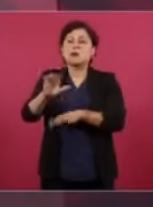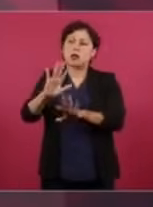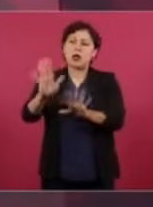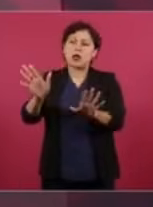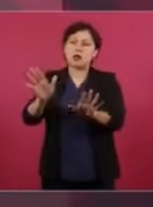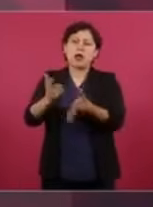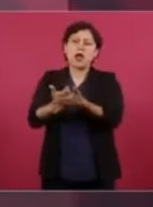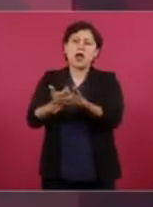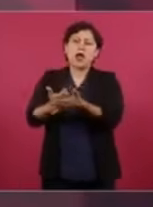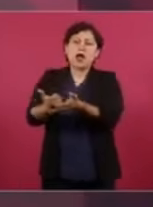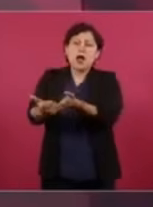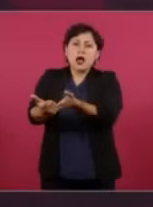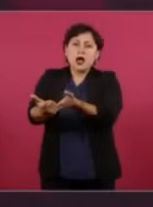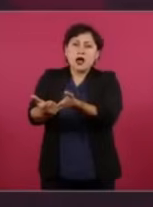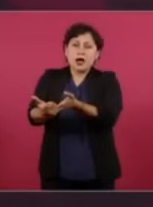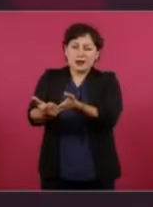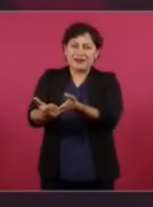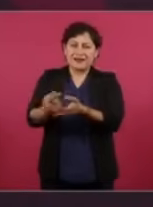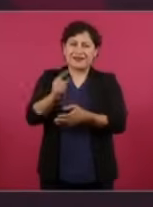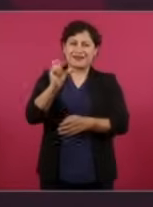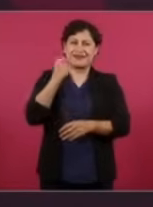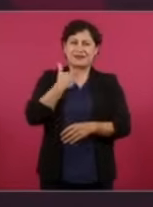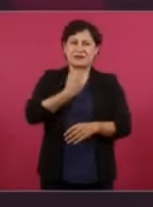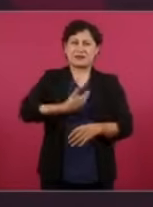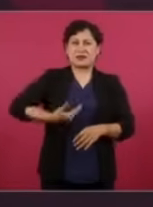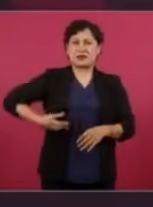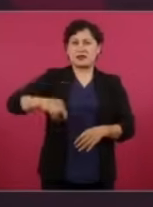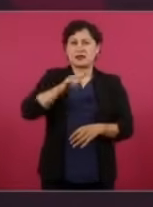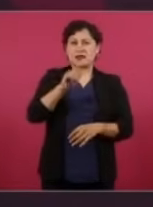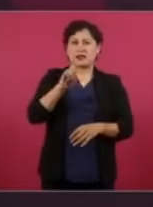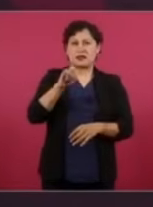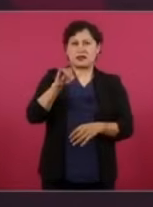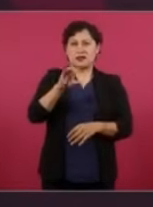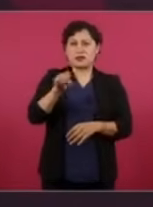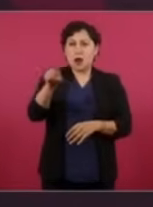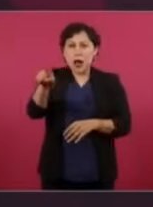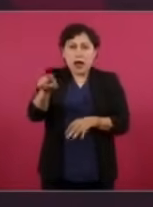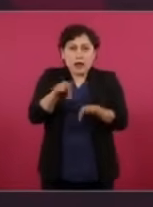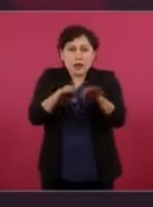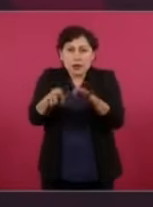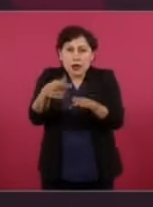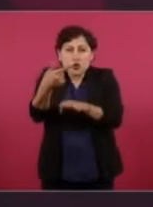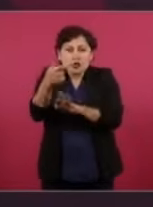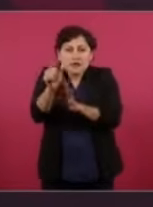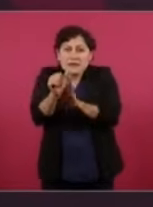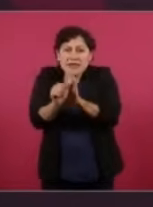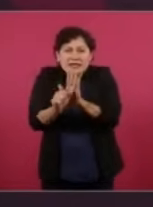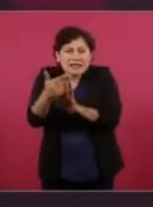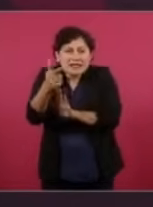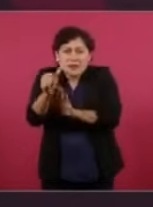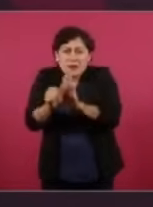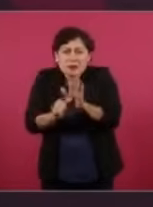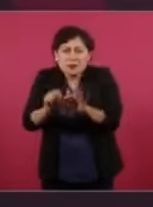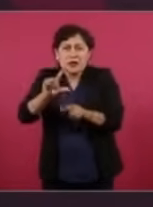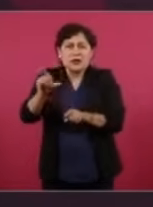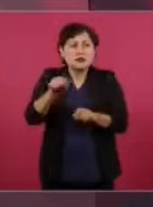y lo liquida Zedillo y le da una pensión vitalicia que le